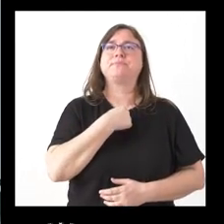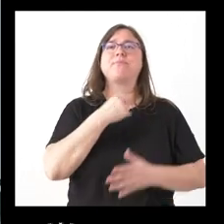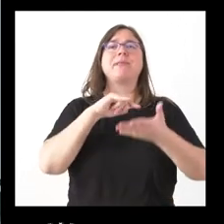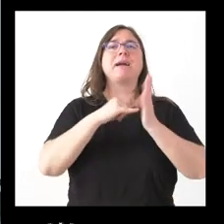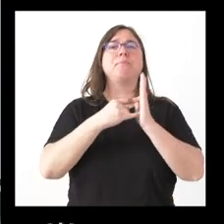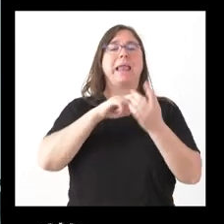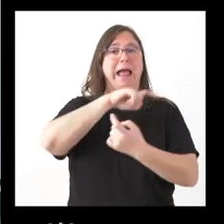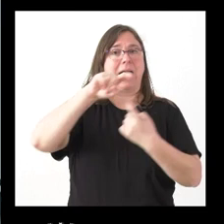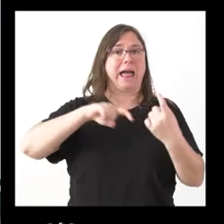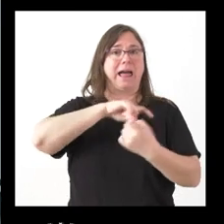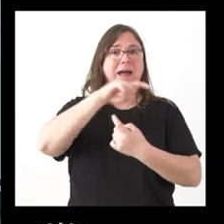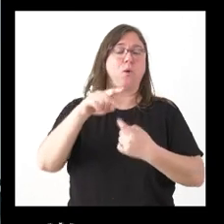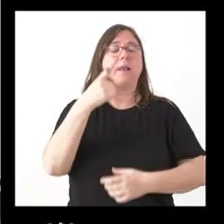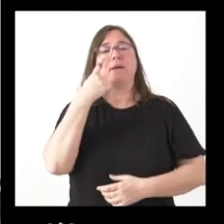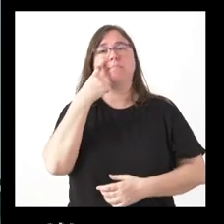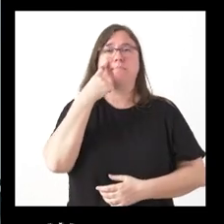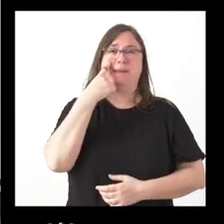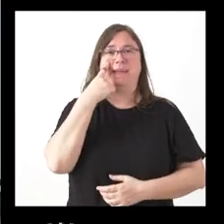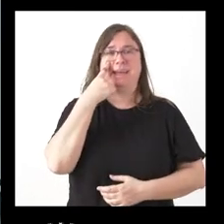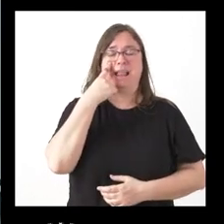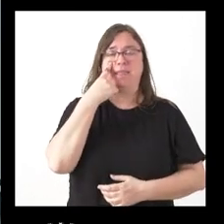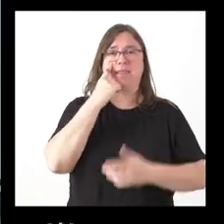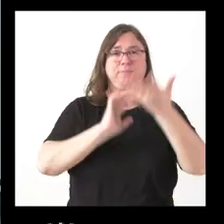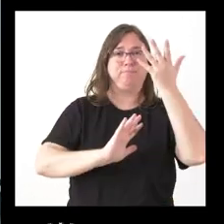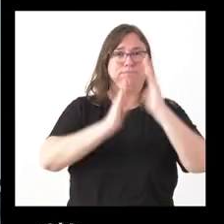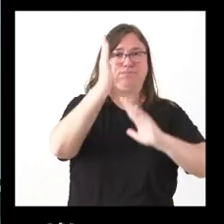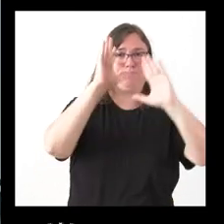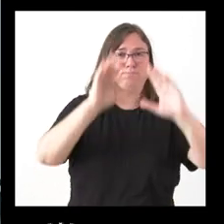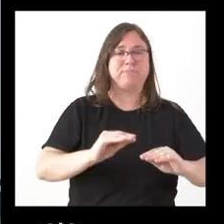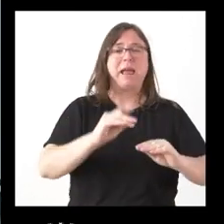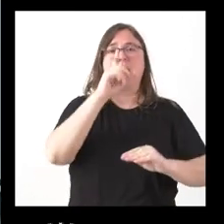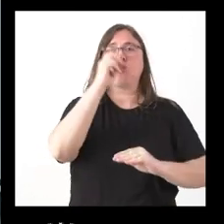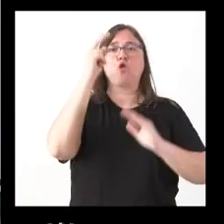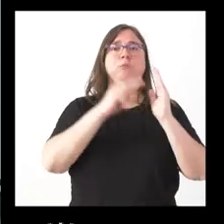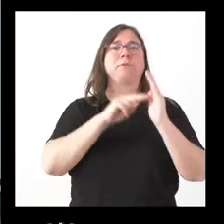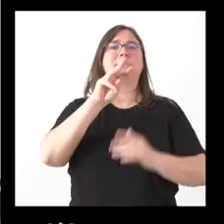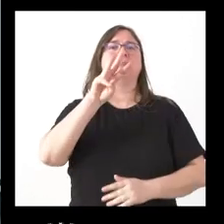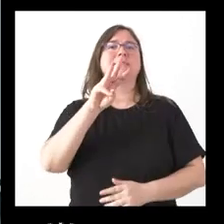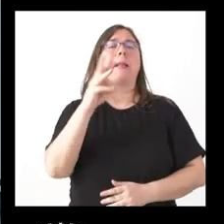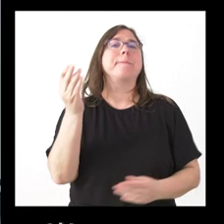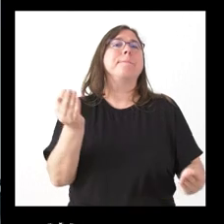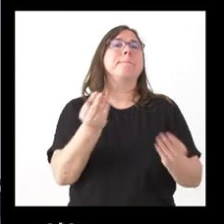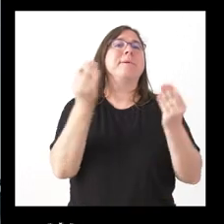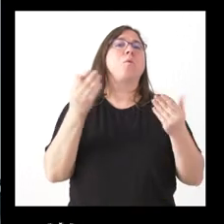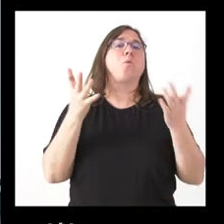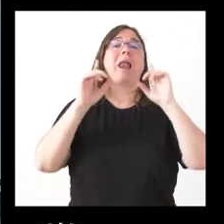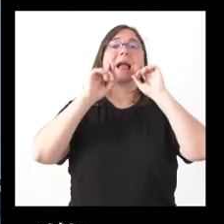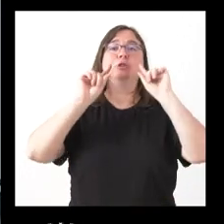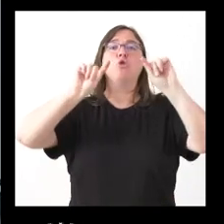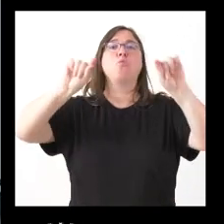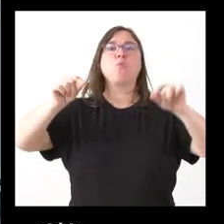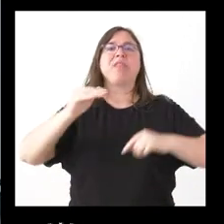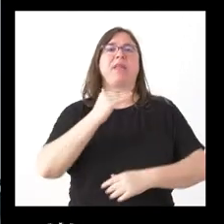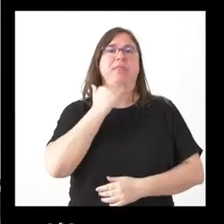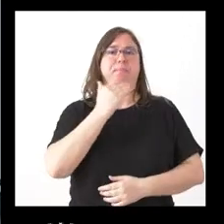anual de vigilancia de extinción para el año 2023 qué va a mejorar en el caso de la provincia de Zamora para